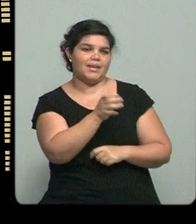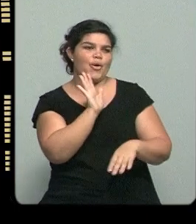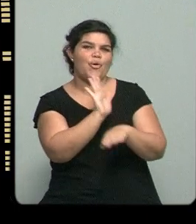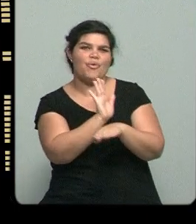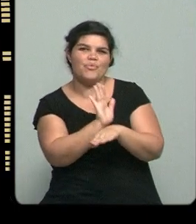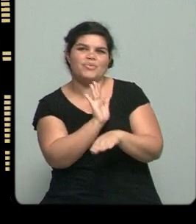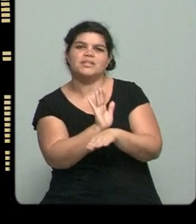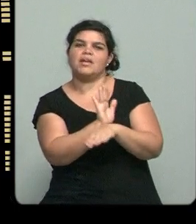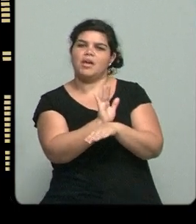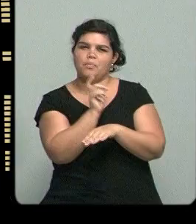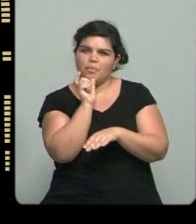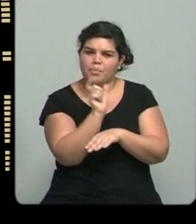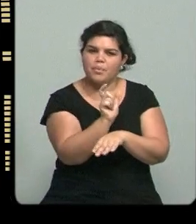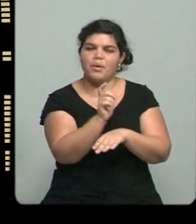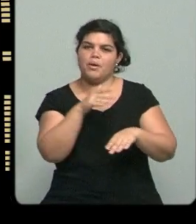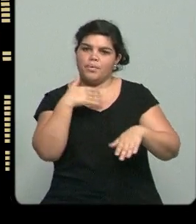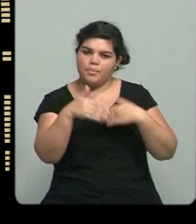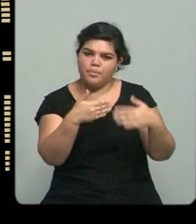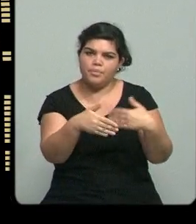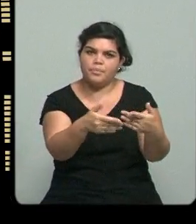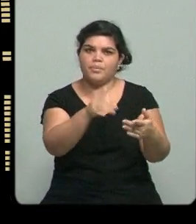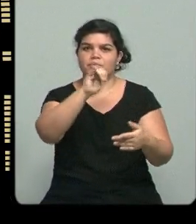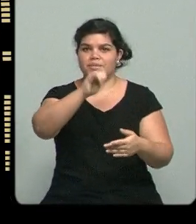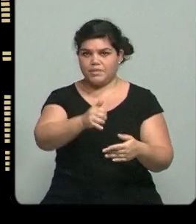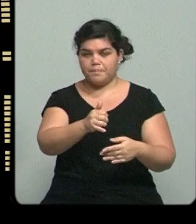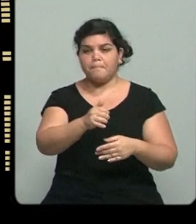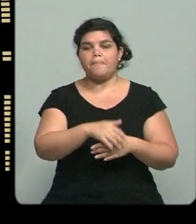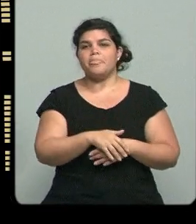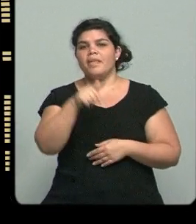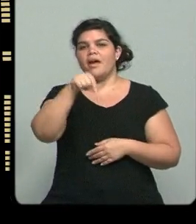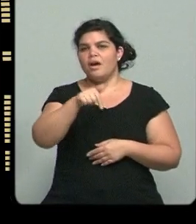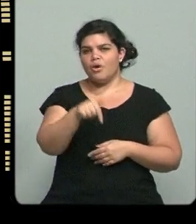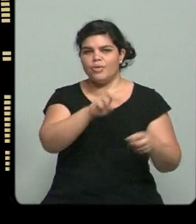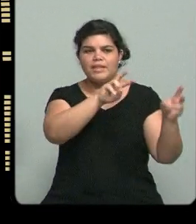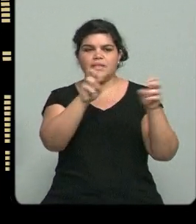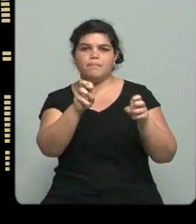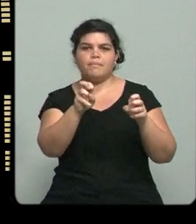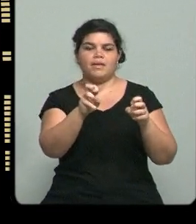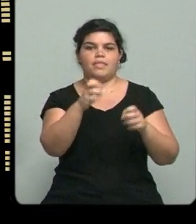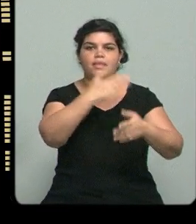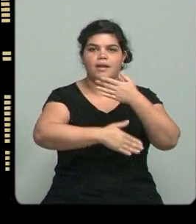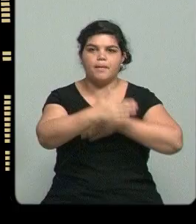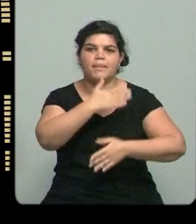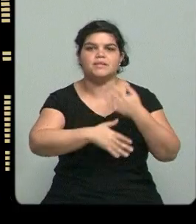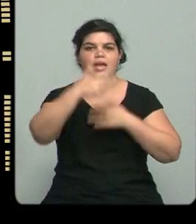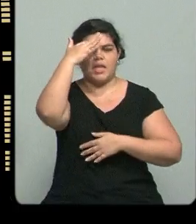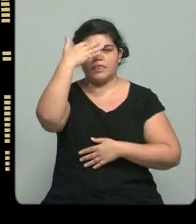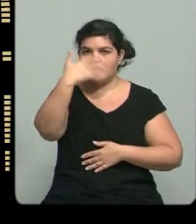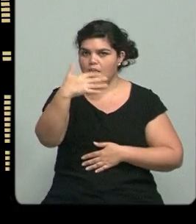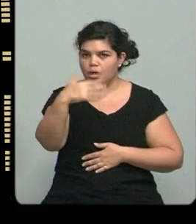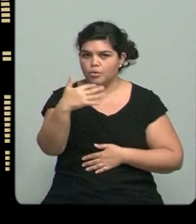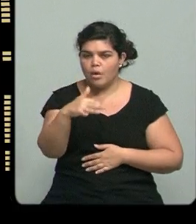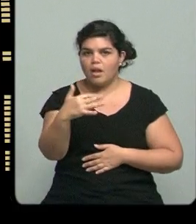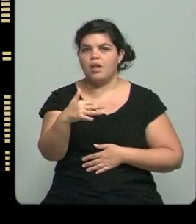Por suerte, hoy cuando nos referimos a la discapacidad intelectual, nos referimos